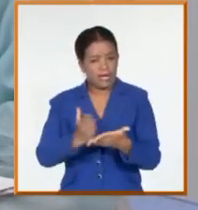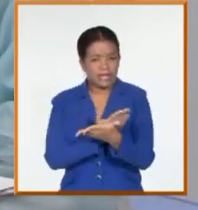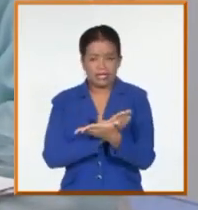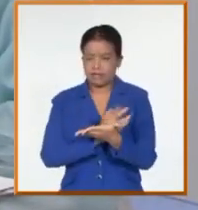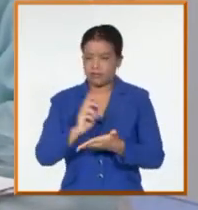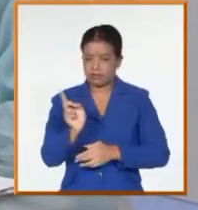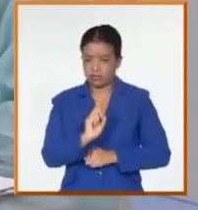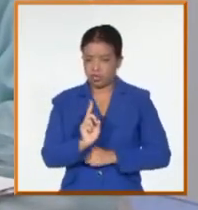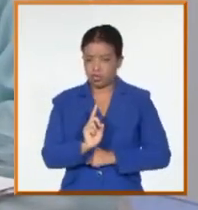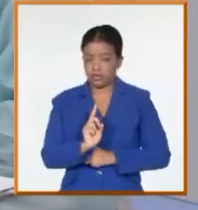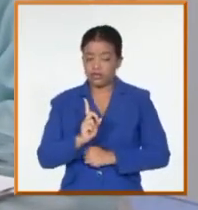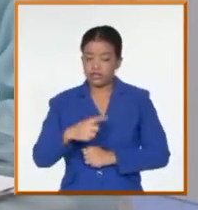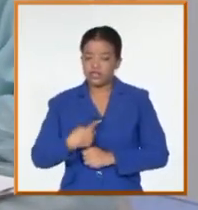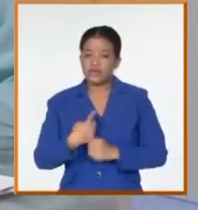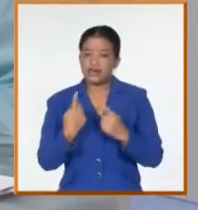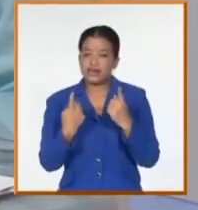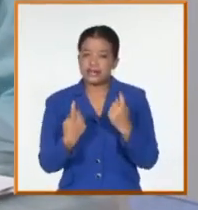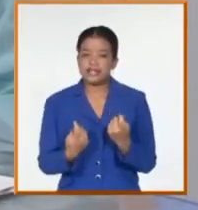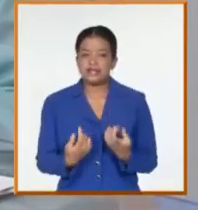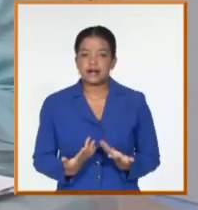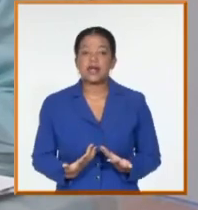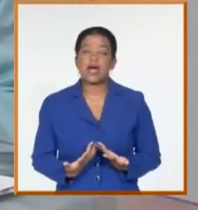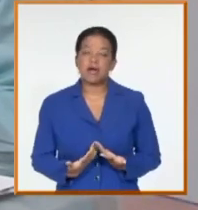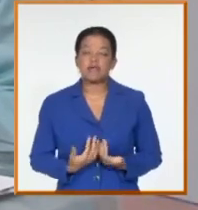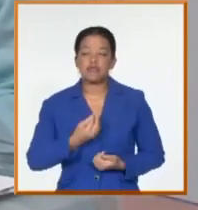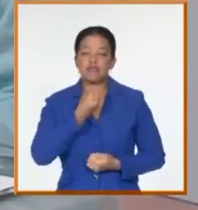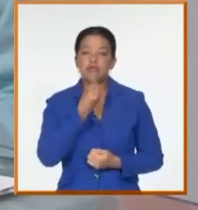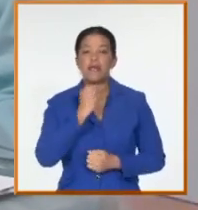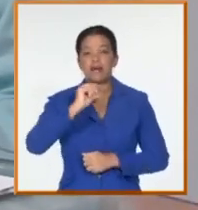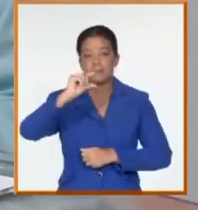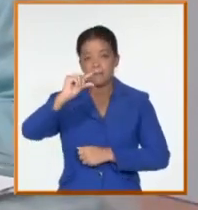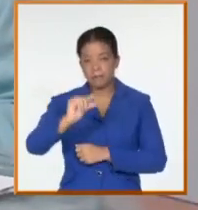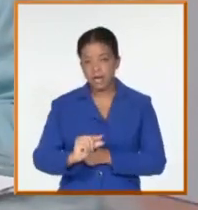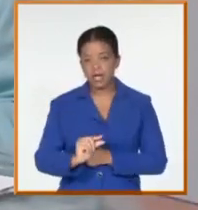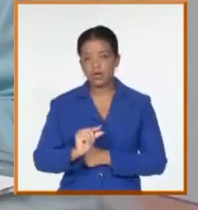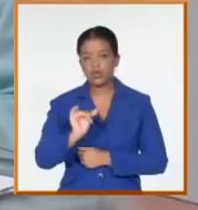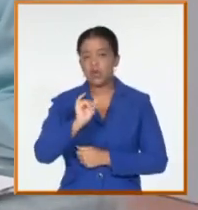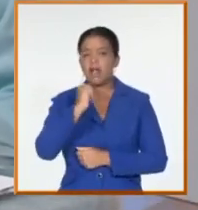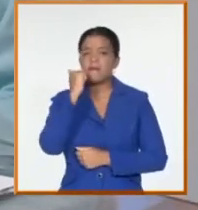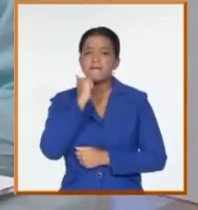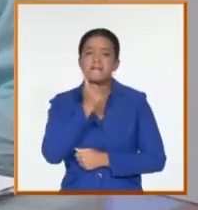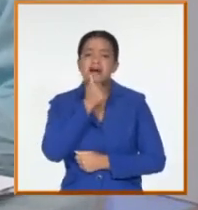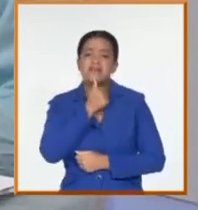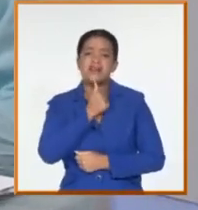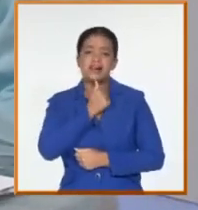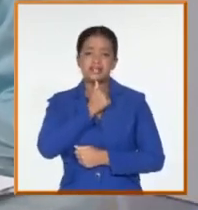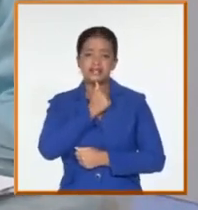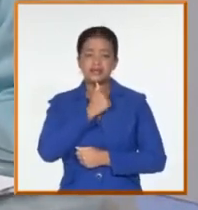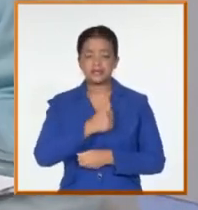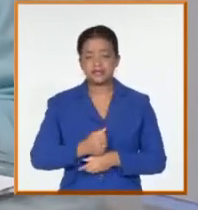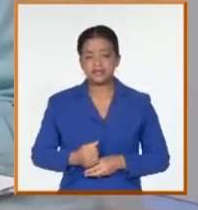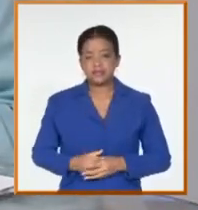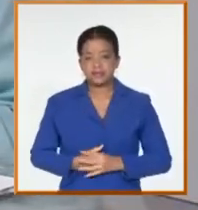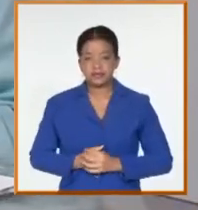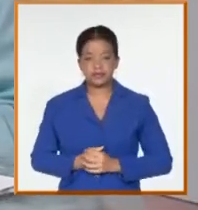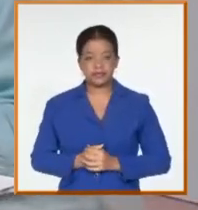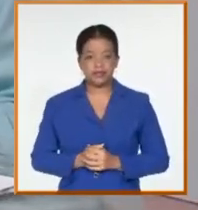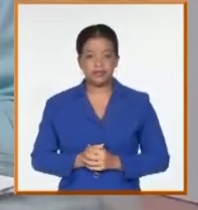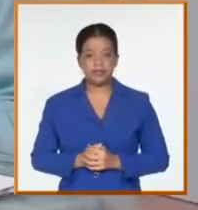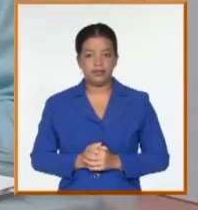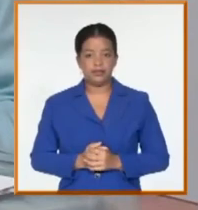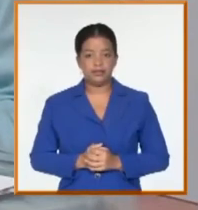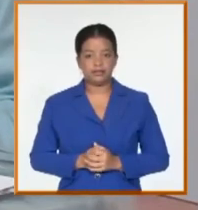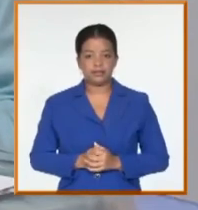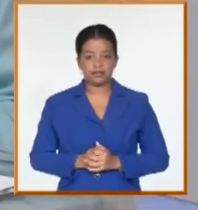de lo que se quiere debe ir disminuyendo este nivel de efectivo teniendo en cuenta las pasarelas de pagos existentes